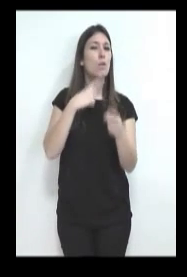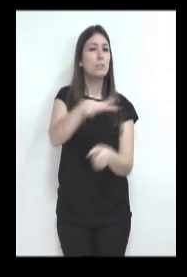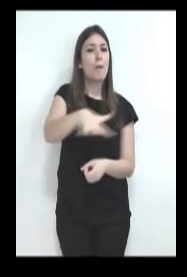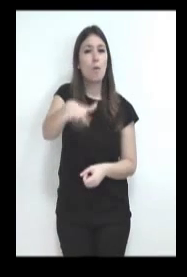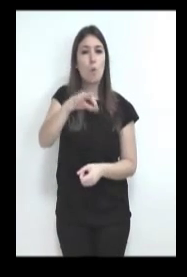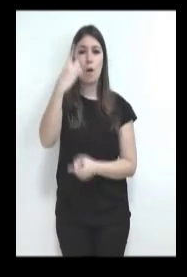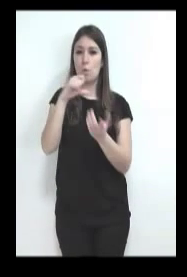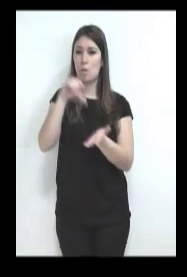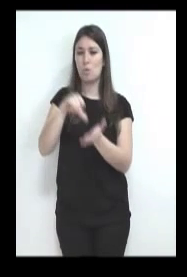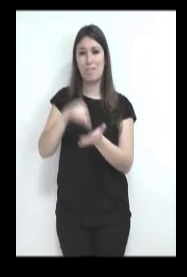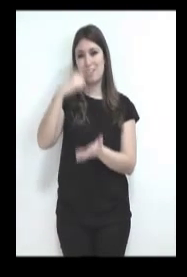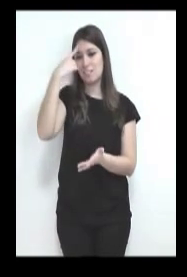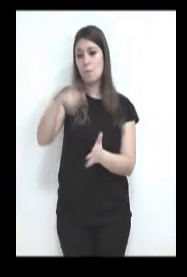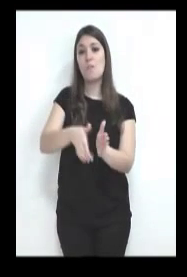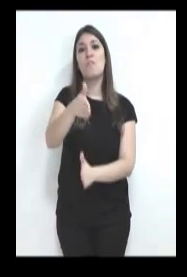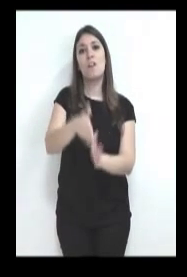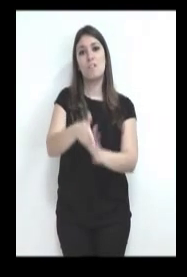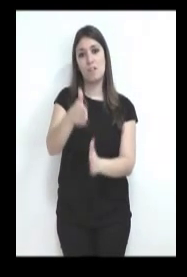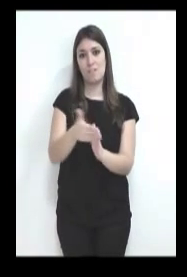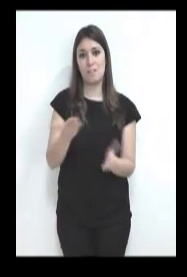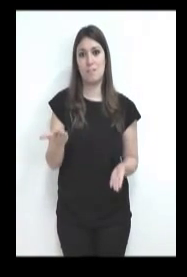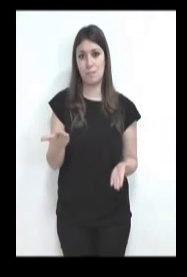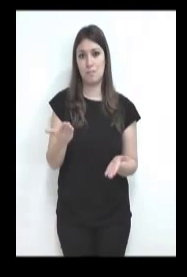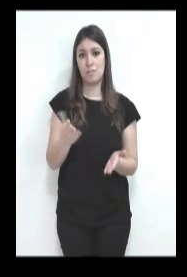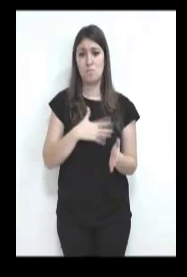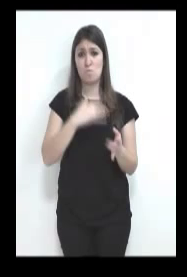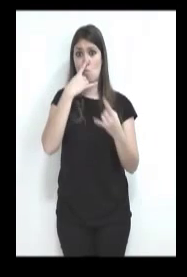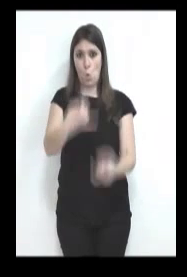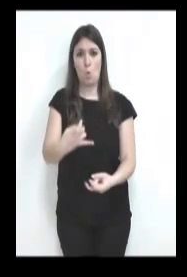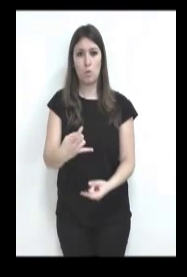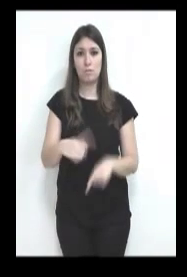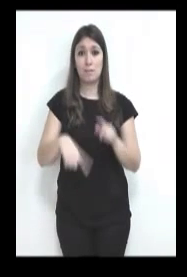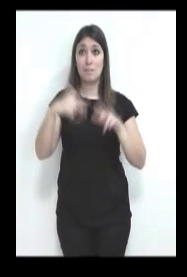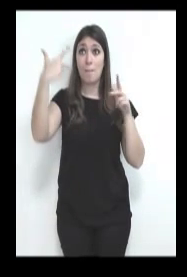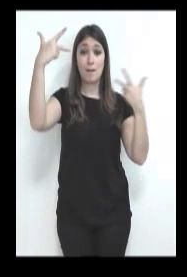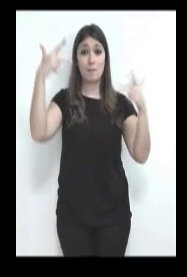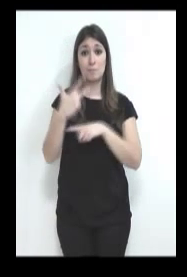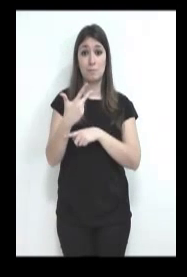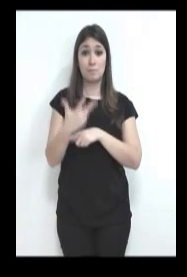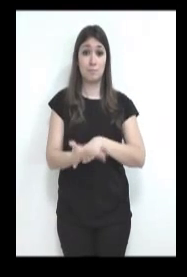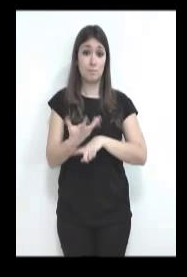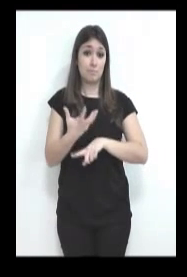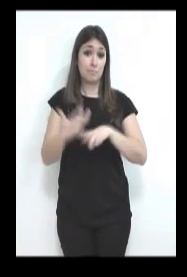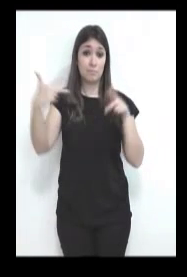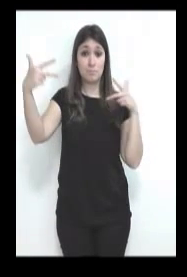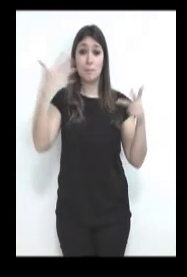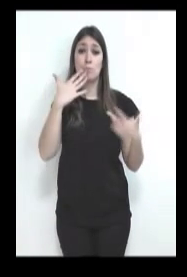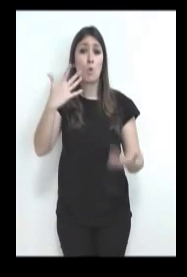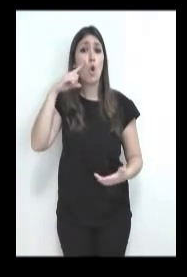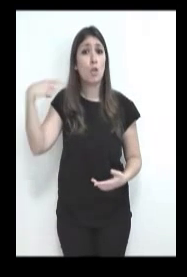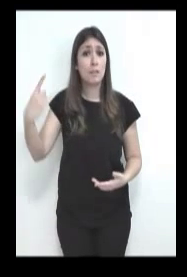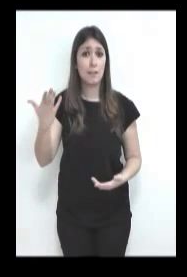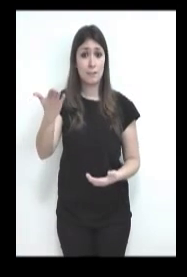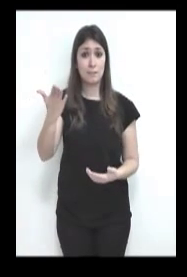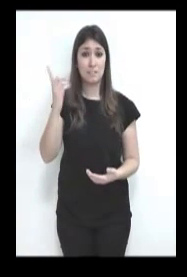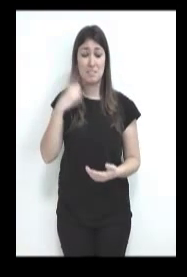algunas ciudades, que es donde esto va enfocado, pues de captarnos con cámaras en, no sé, Londres, por ejemplo, no sé,